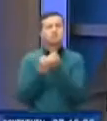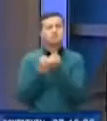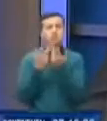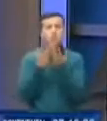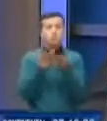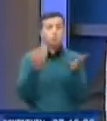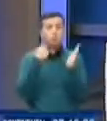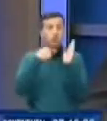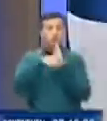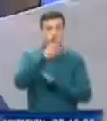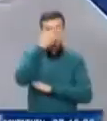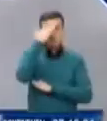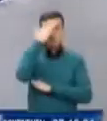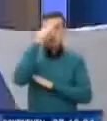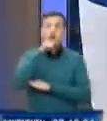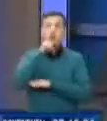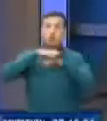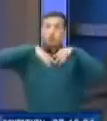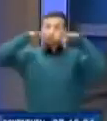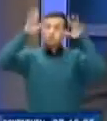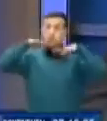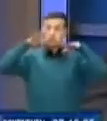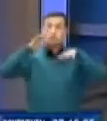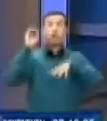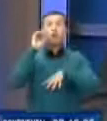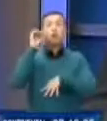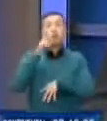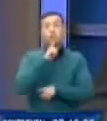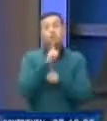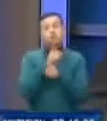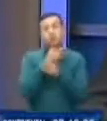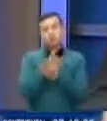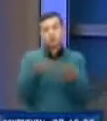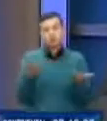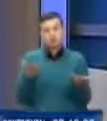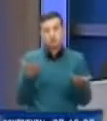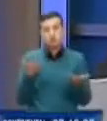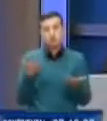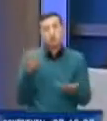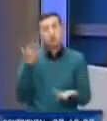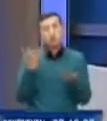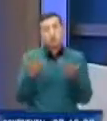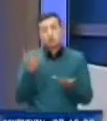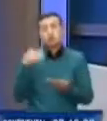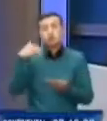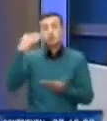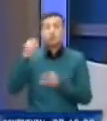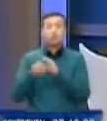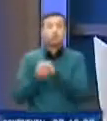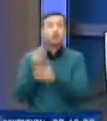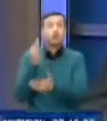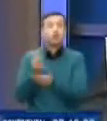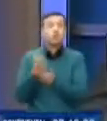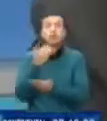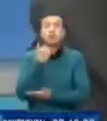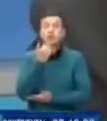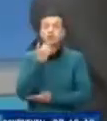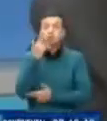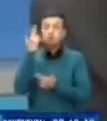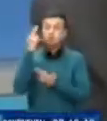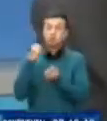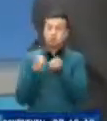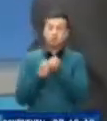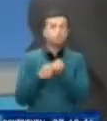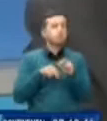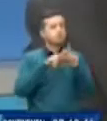y con el eventual proceso de incremento que se puede incrementar la ilusión del cotopaxi le hago una pregunta de carácter